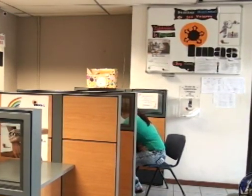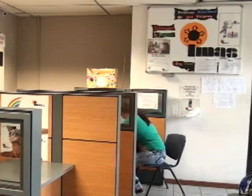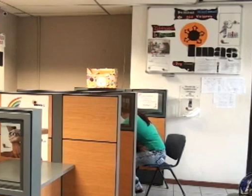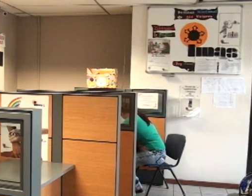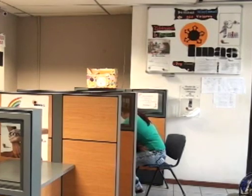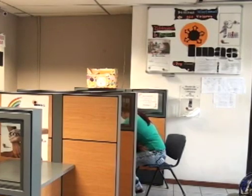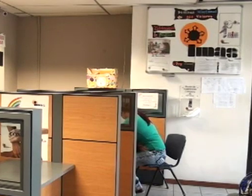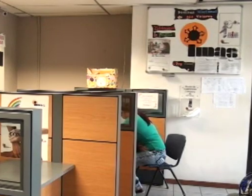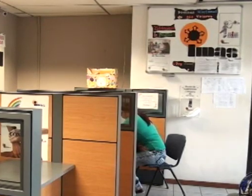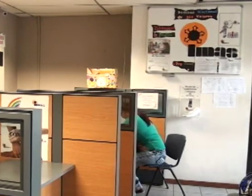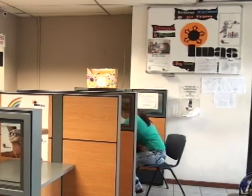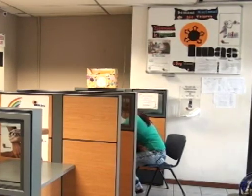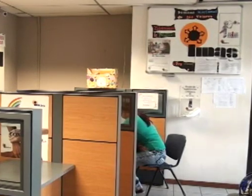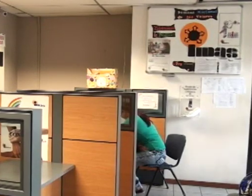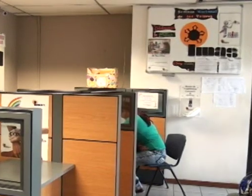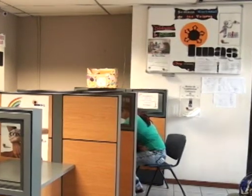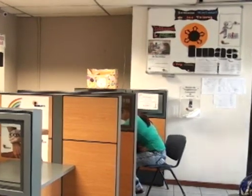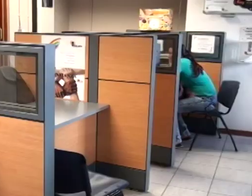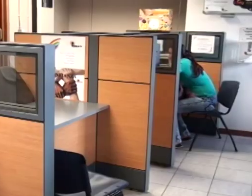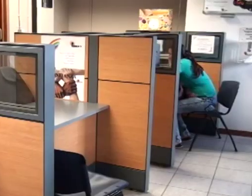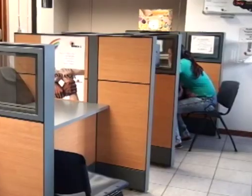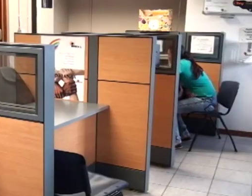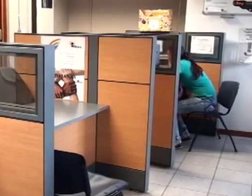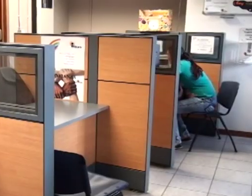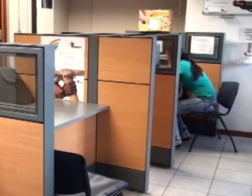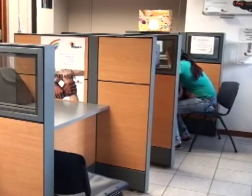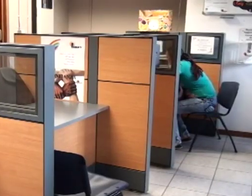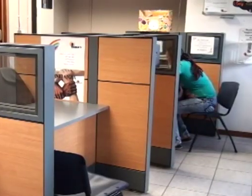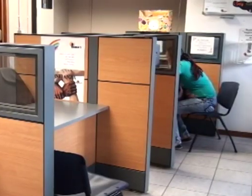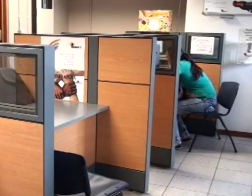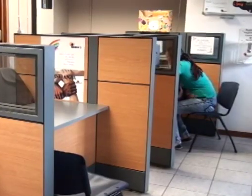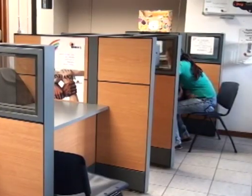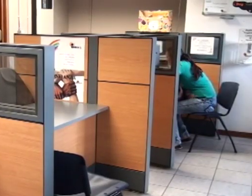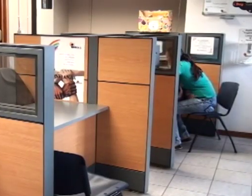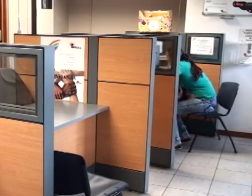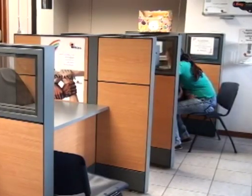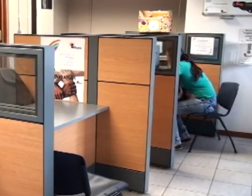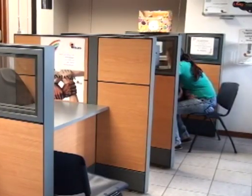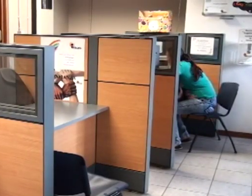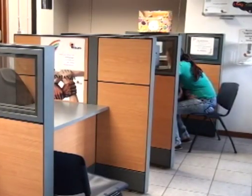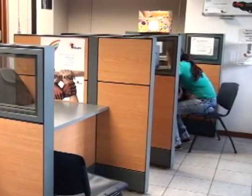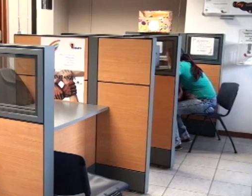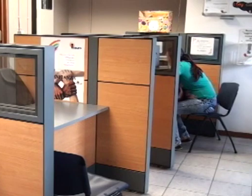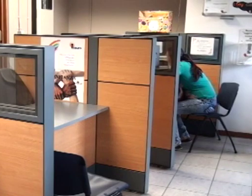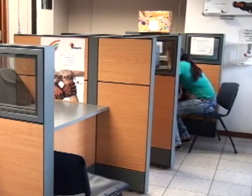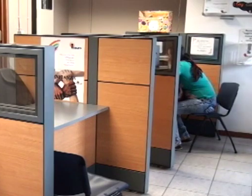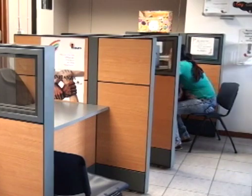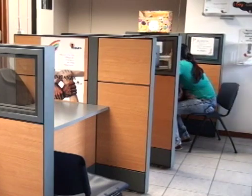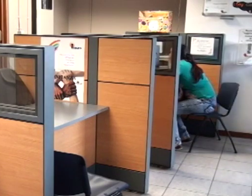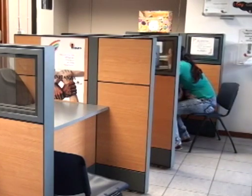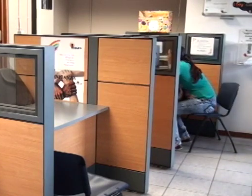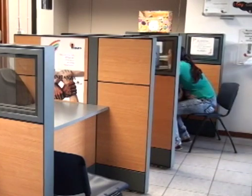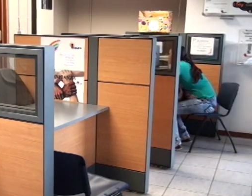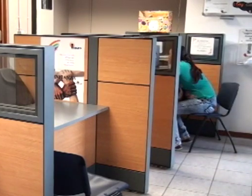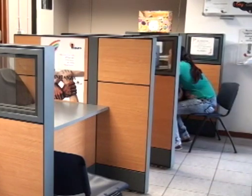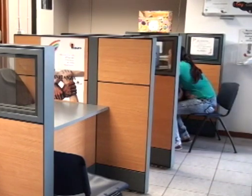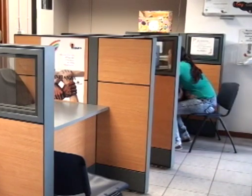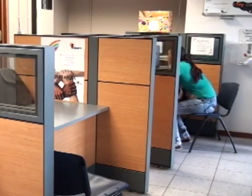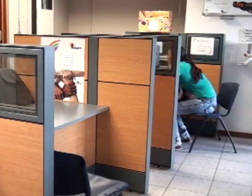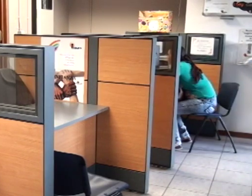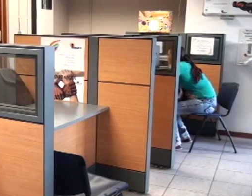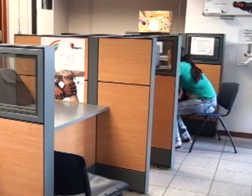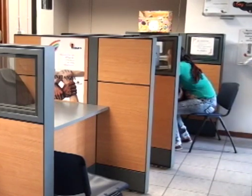que las personas atendidas por el IMAS esta semana sepan que han sido detectadas por los sistemas de información social de la institución